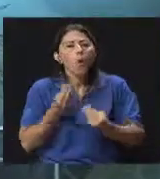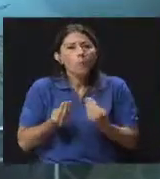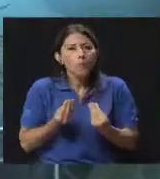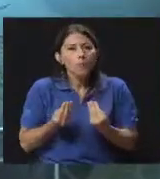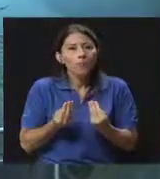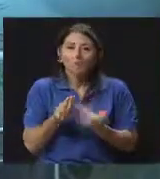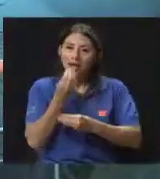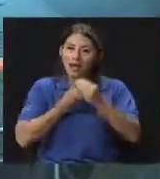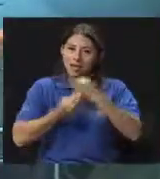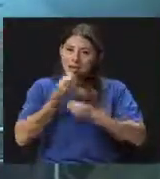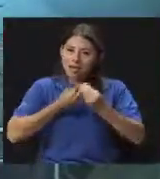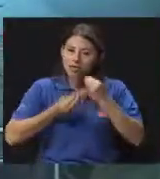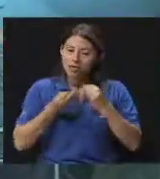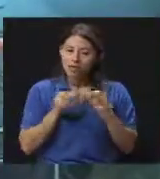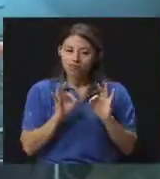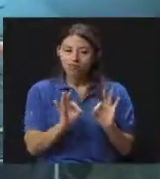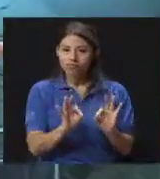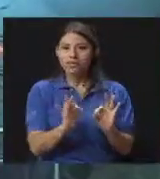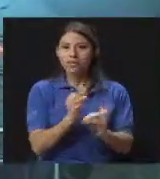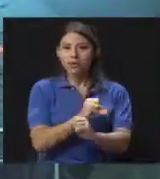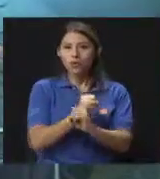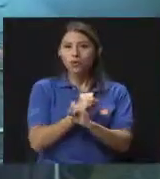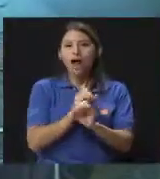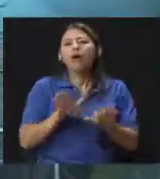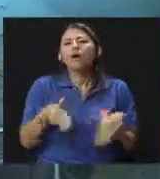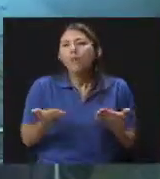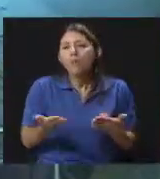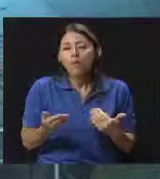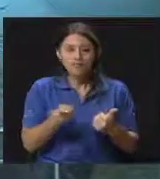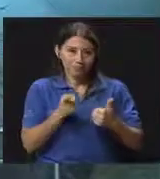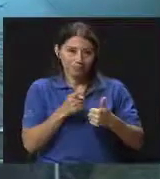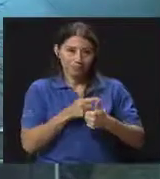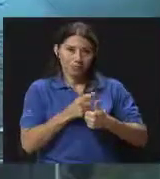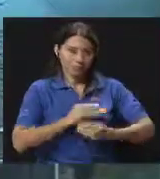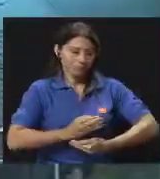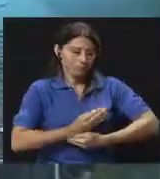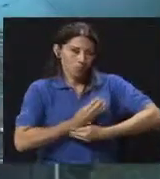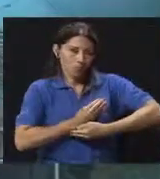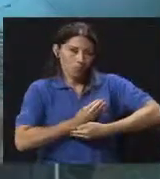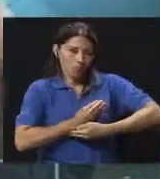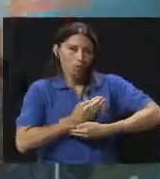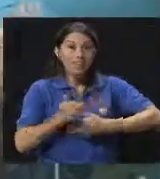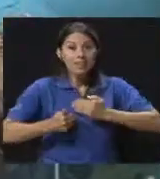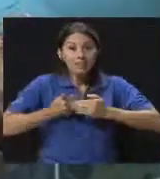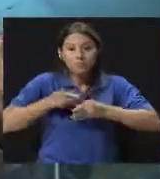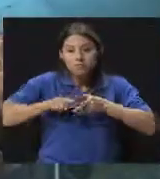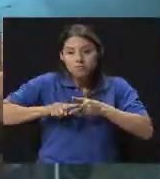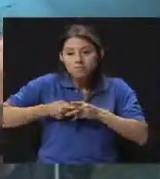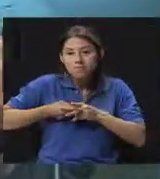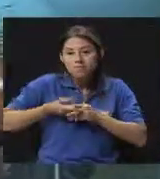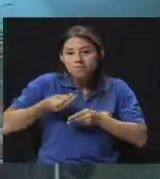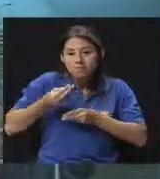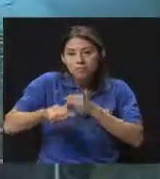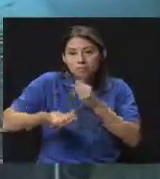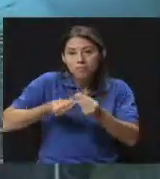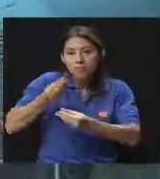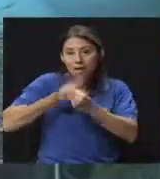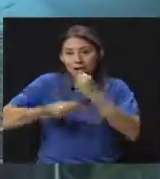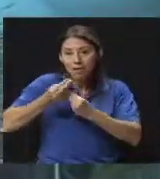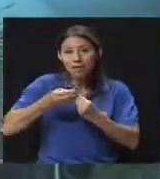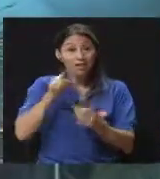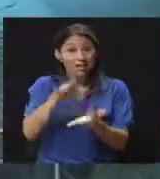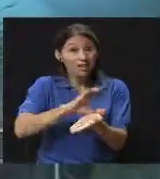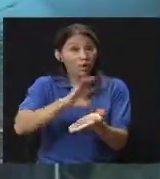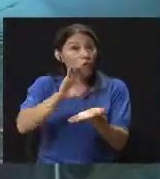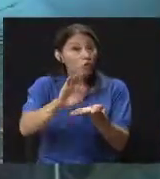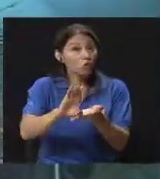segura. ¿Y cómo lo hacemos? Con lactancia materna y adecuada introducción de alimentos. Este curso, que es un curso